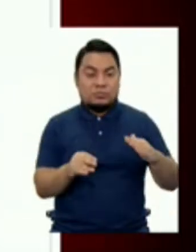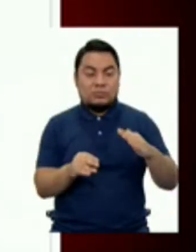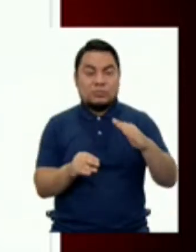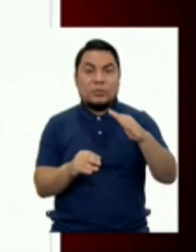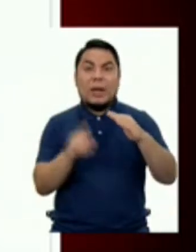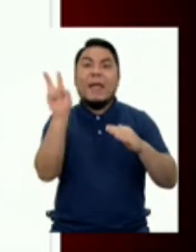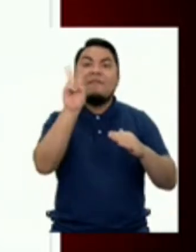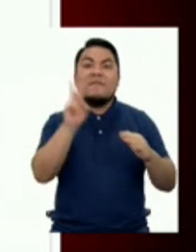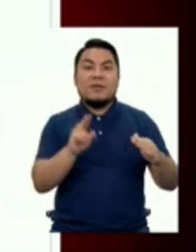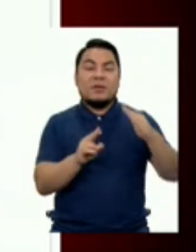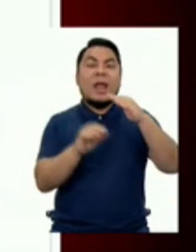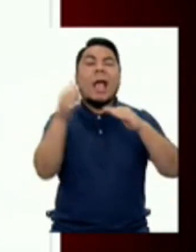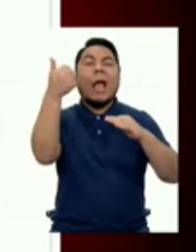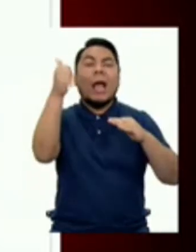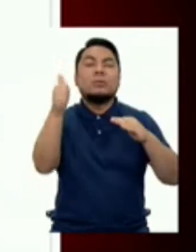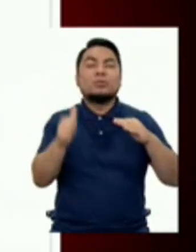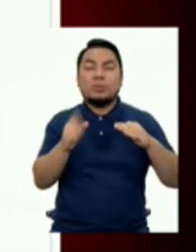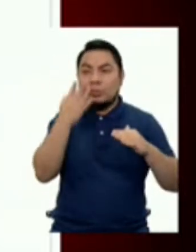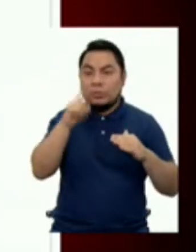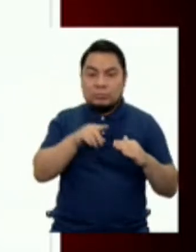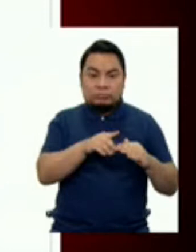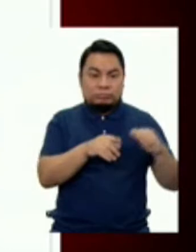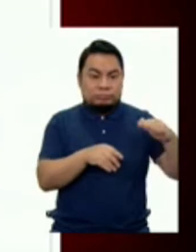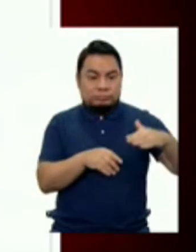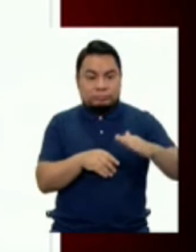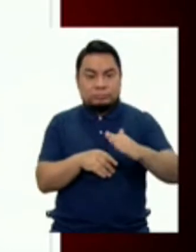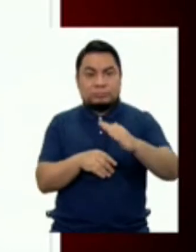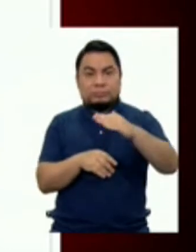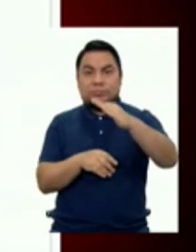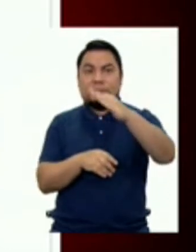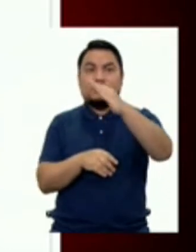curva azul oscuro, que está por acá.